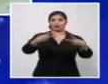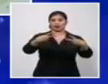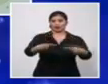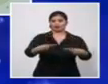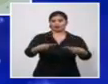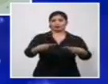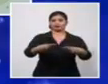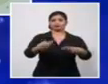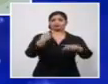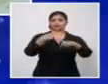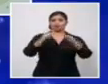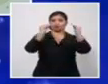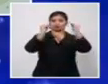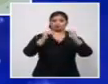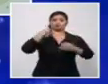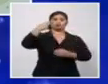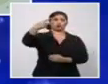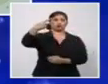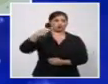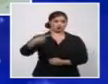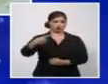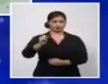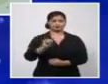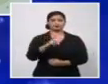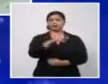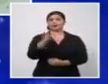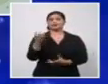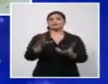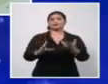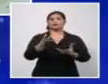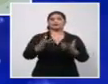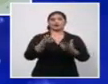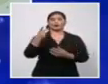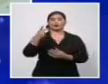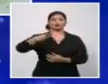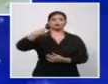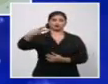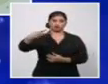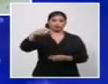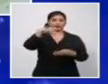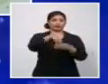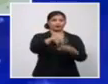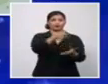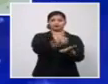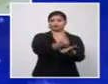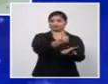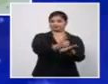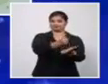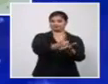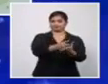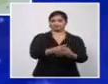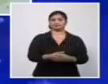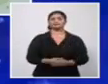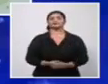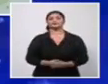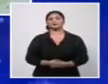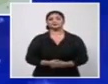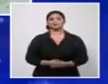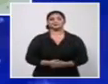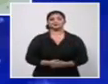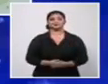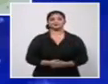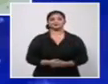uno. Cienfuegos son 2 casos importados, los 2 del municipio Cabecera. Villa Clara,